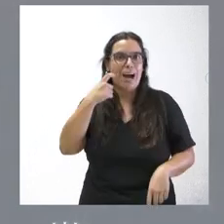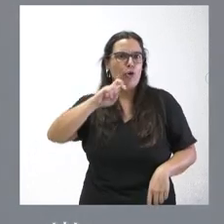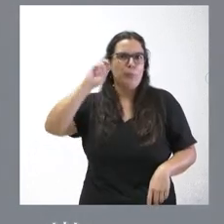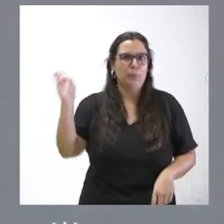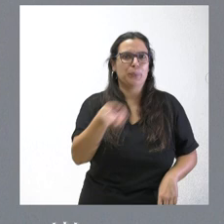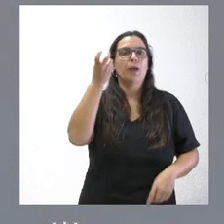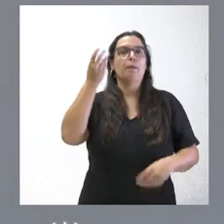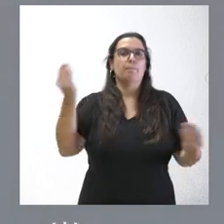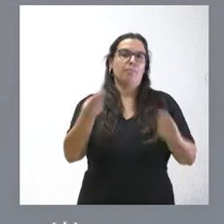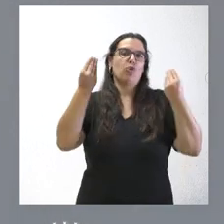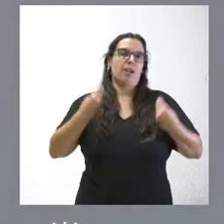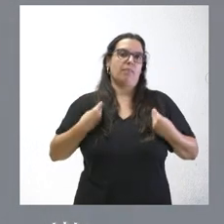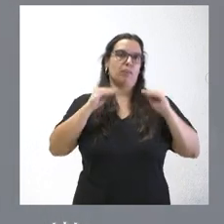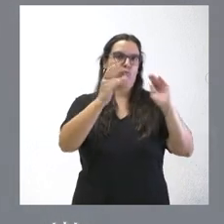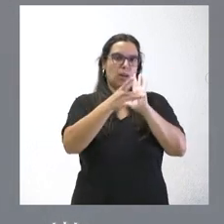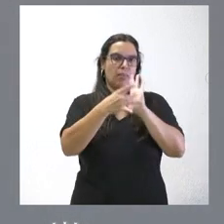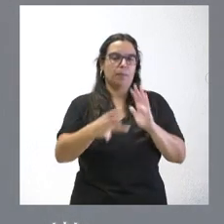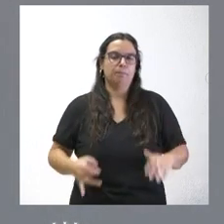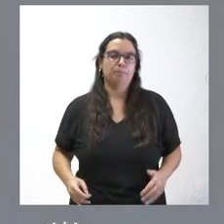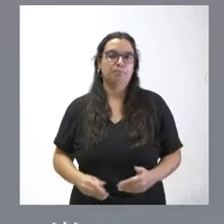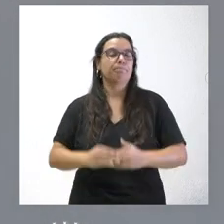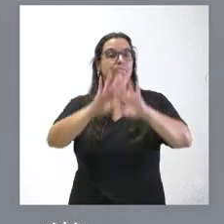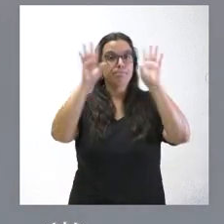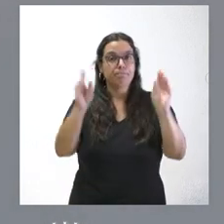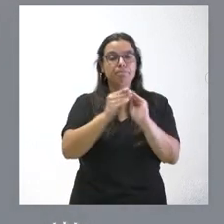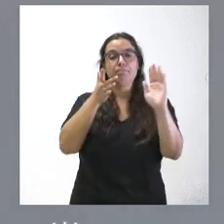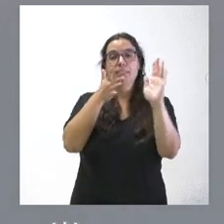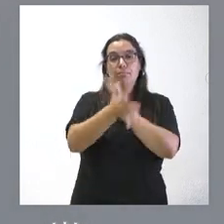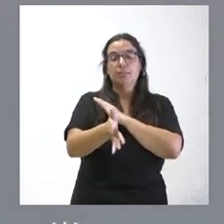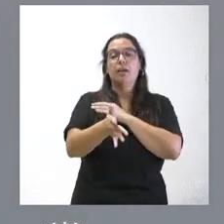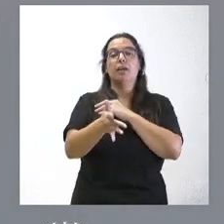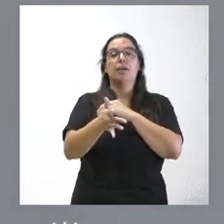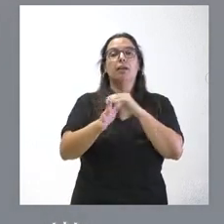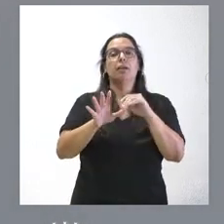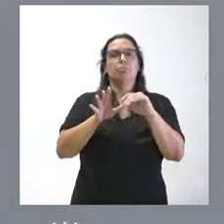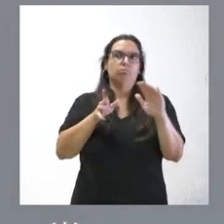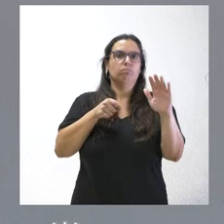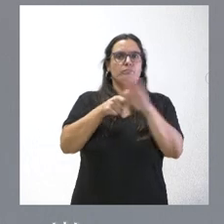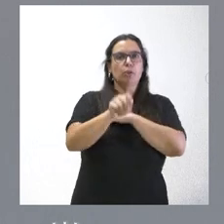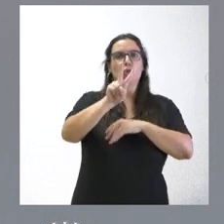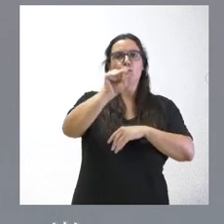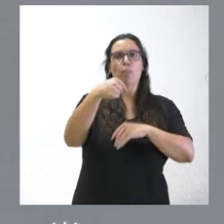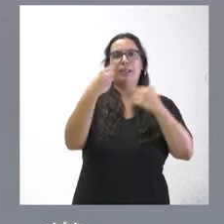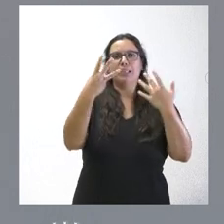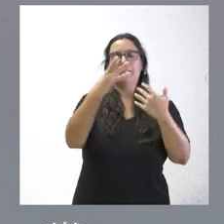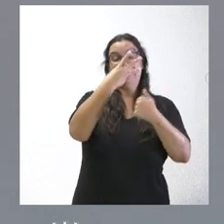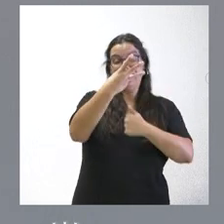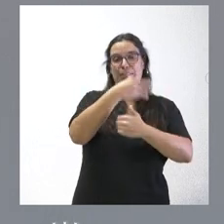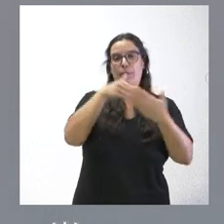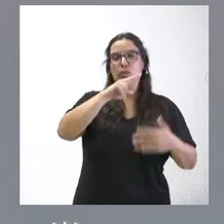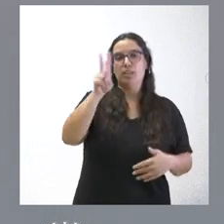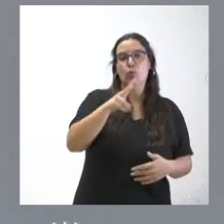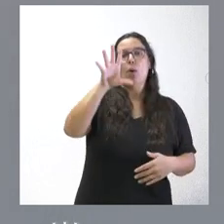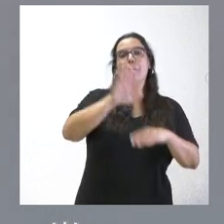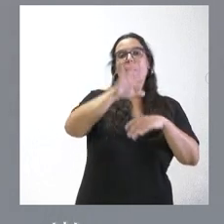mejorar su calidad de vida en total como les digo estamos hablando de una inversión de 2,3 millones de euros para